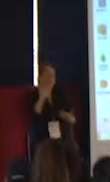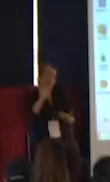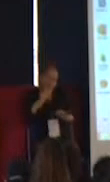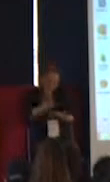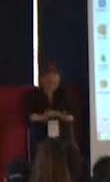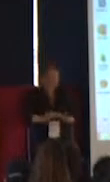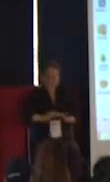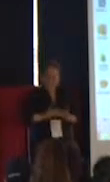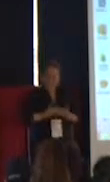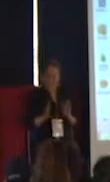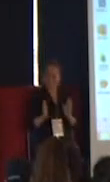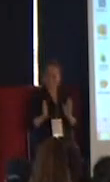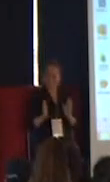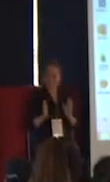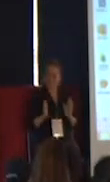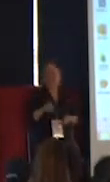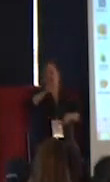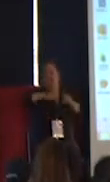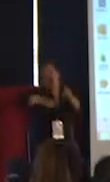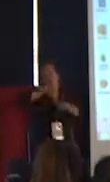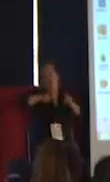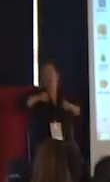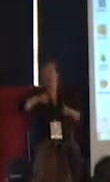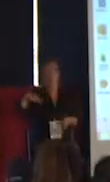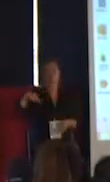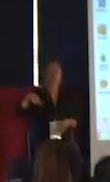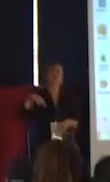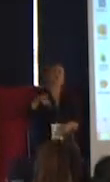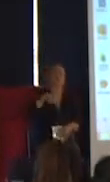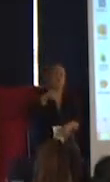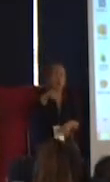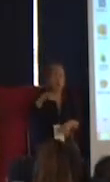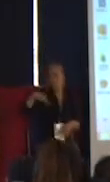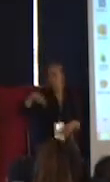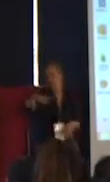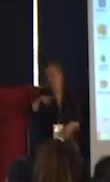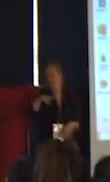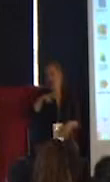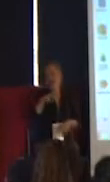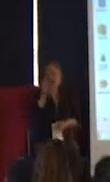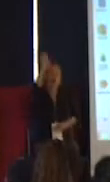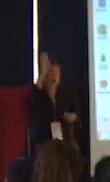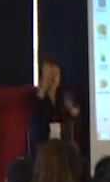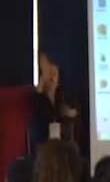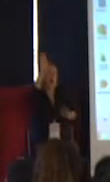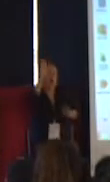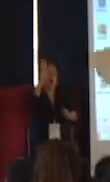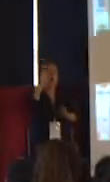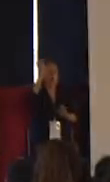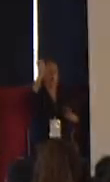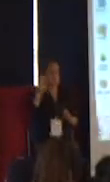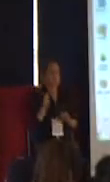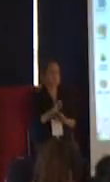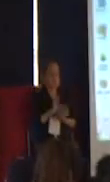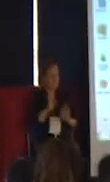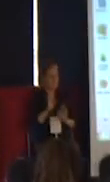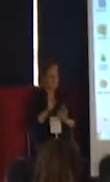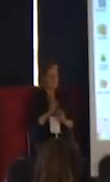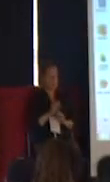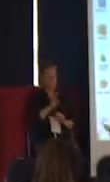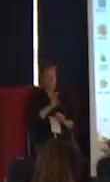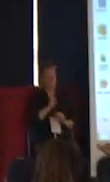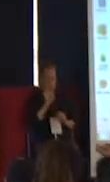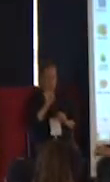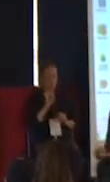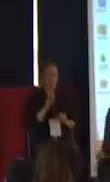¿no? ¿Ah? Muchas veces, sí, o sea, caminamos por inercia, levantamos la mano a coger el bus y nunca nos